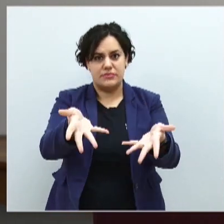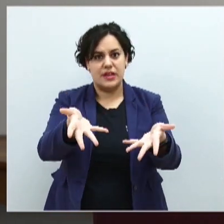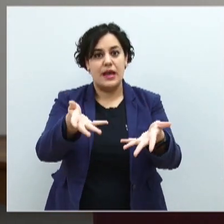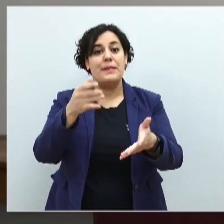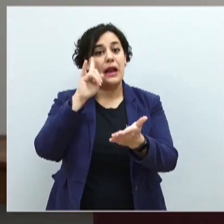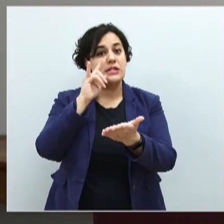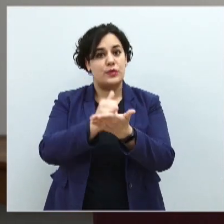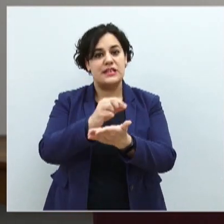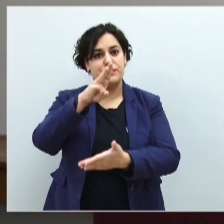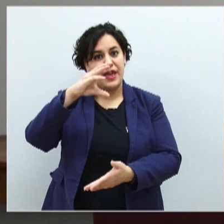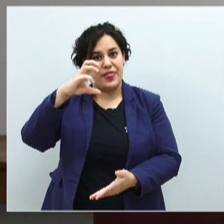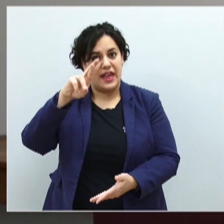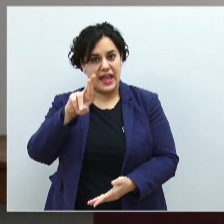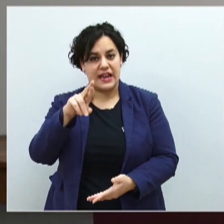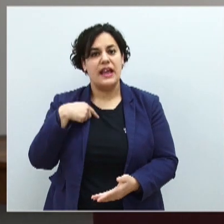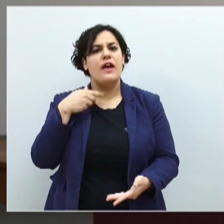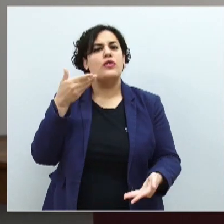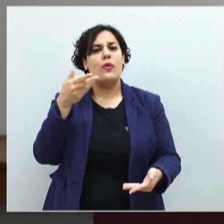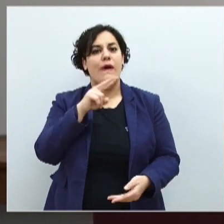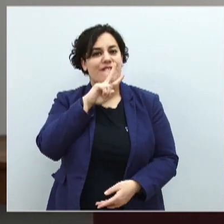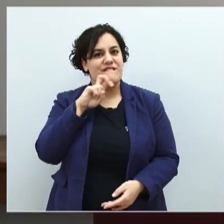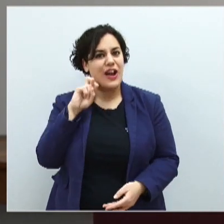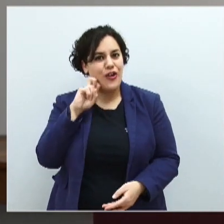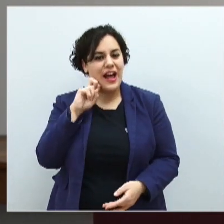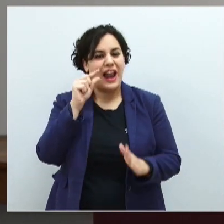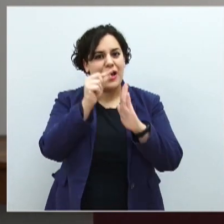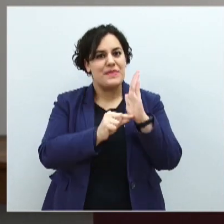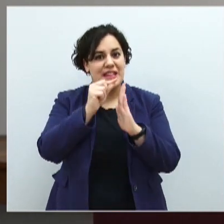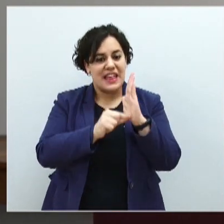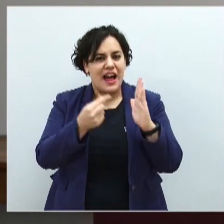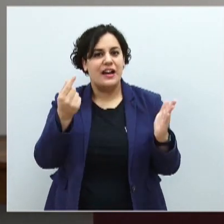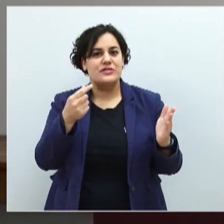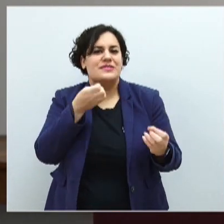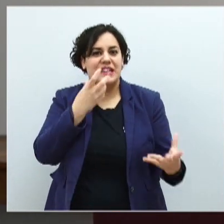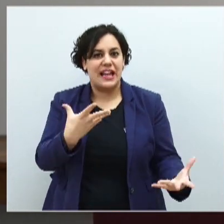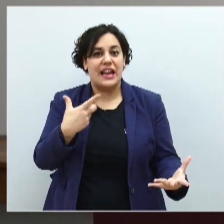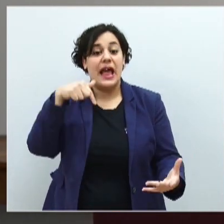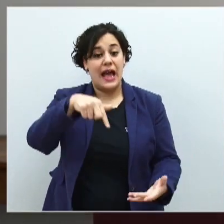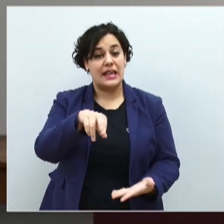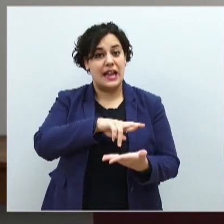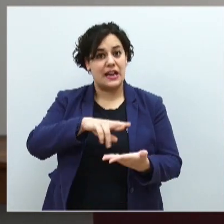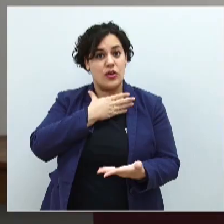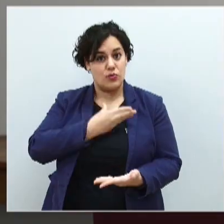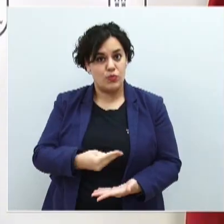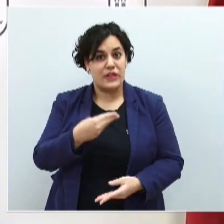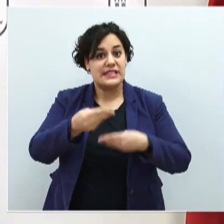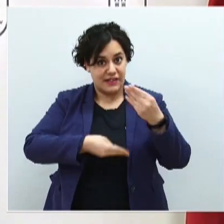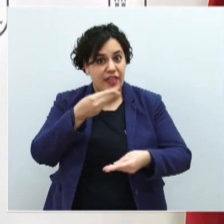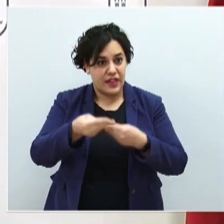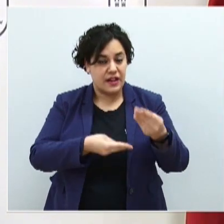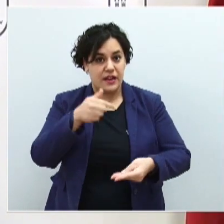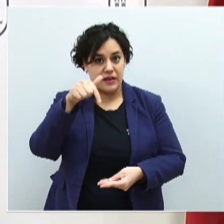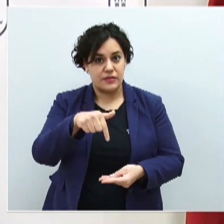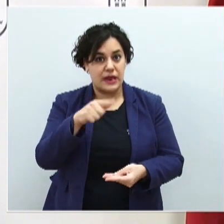PCR. ¿Cómo valora esta medida? ¿Murcia hará uso de estos medios privados para agilizar la realización de pruebas?